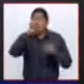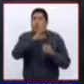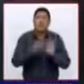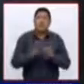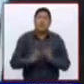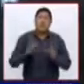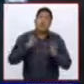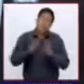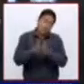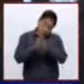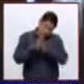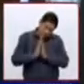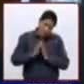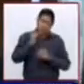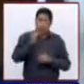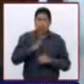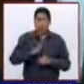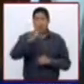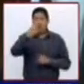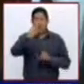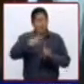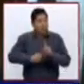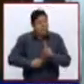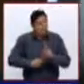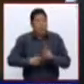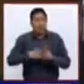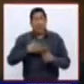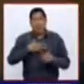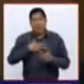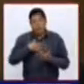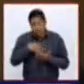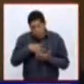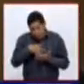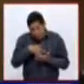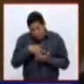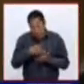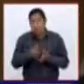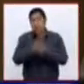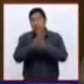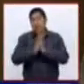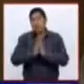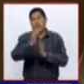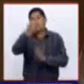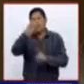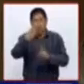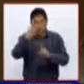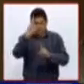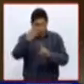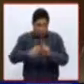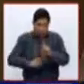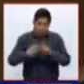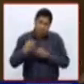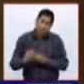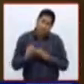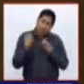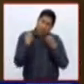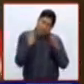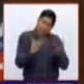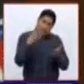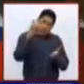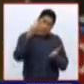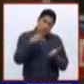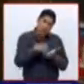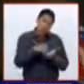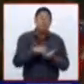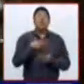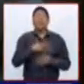la solución? Yo le pido a la señora un mes, porque es algo delicada, y le pido un mes para devolverle, por favor.